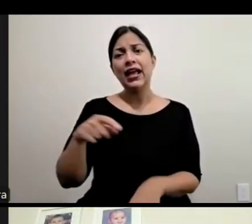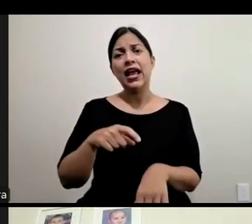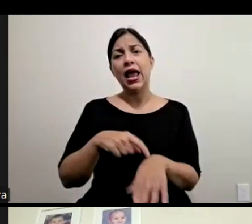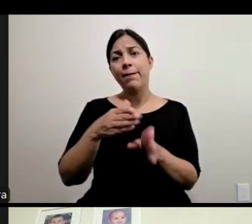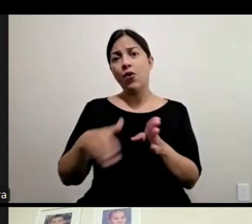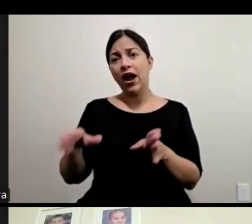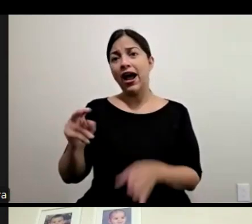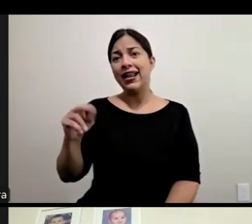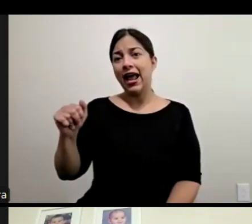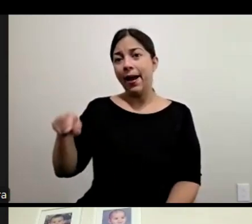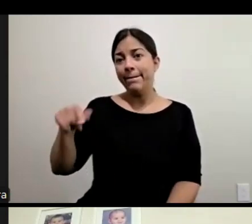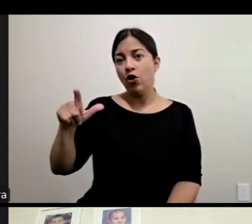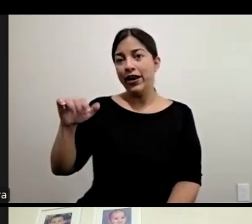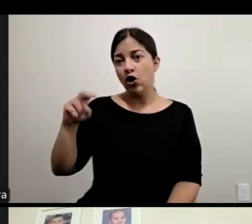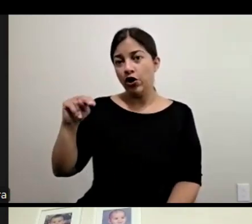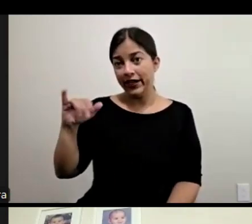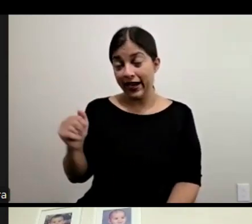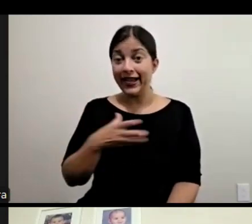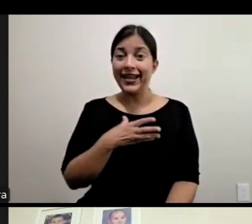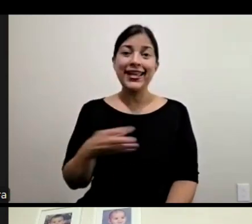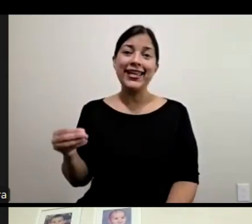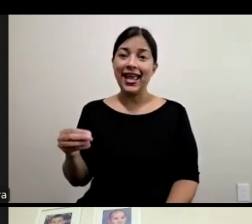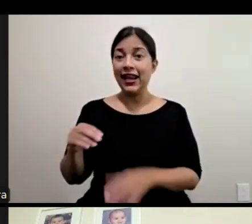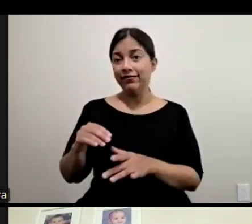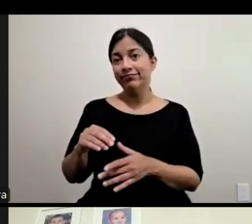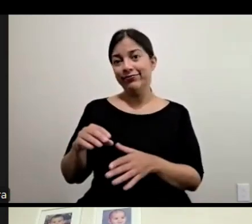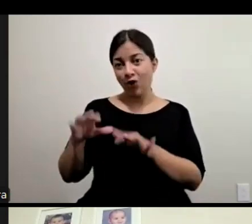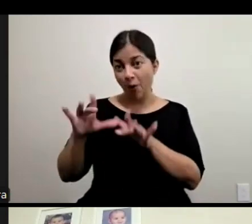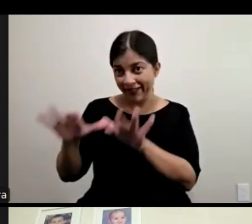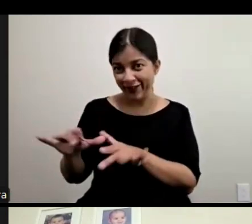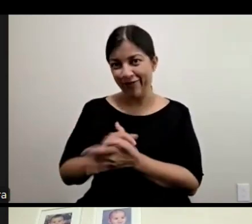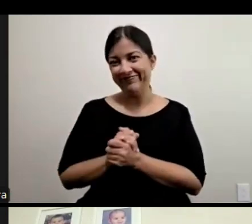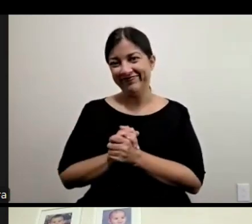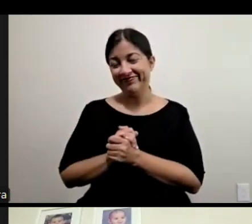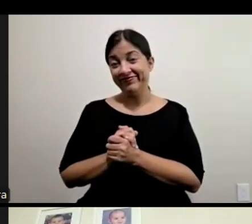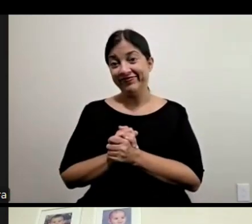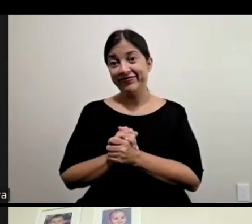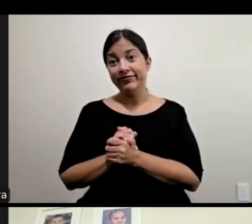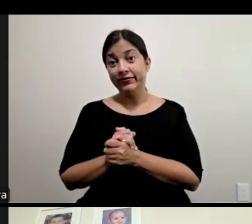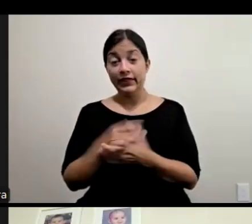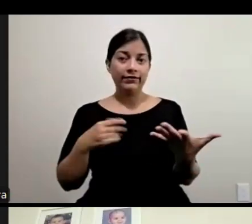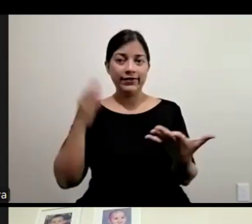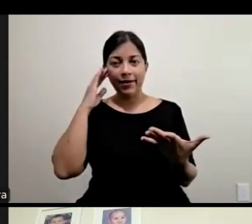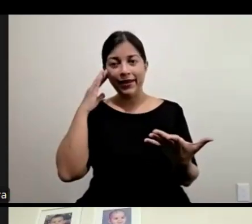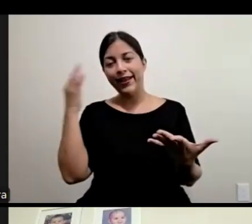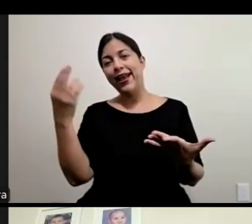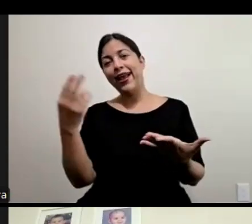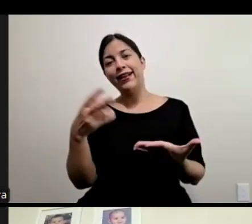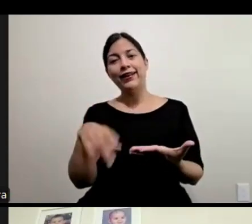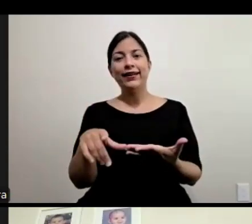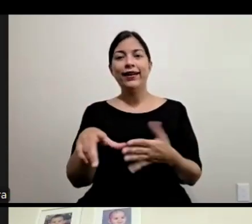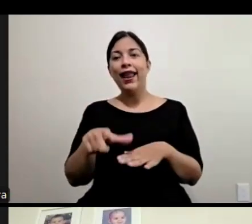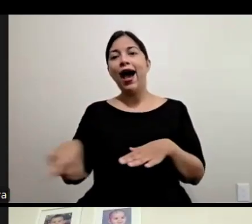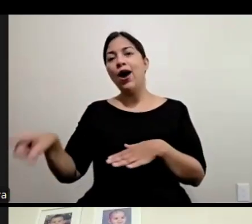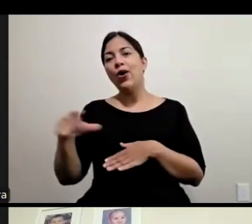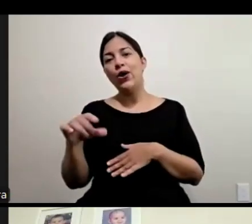está el ballet romántico, ¿no? Que es Giselle, el Lago de los Cines. Es que el ballet es histórico, es